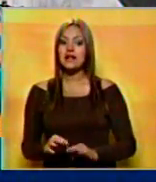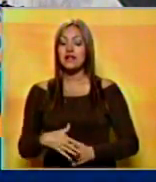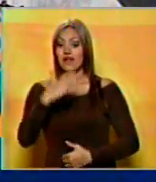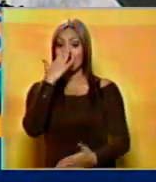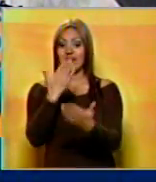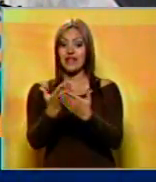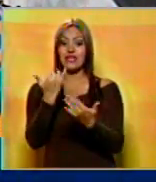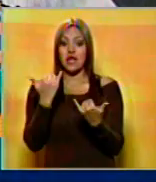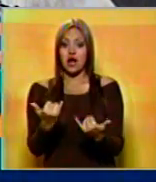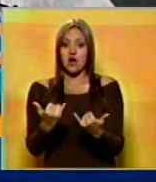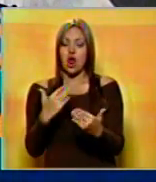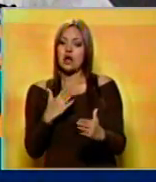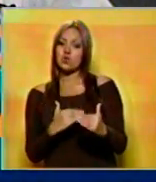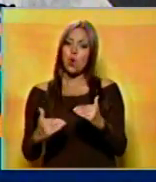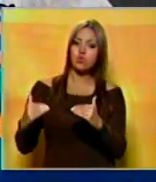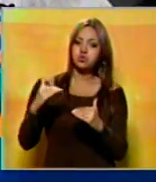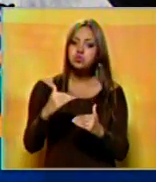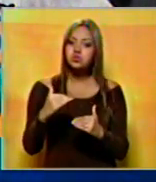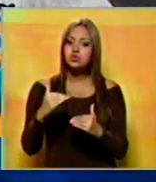un paso